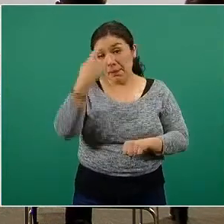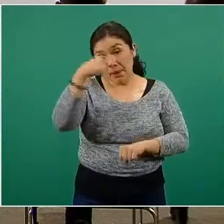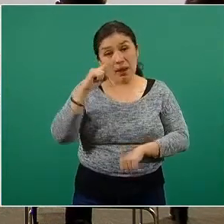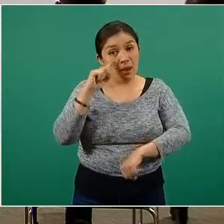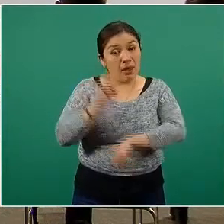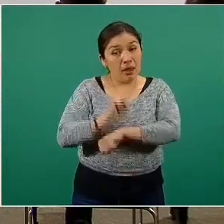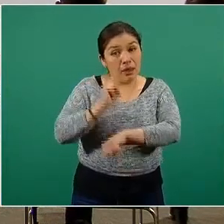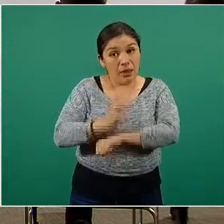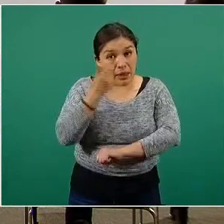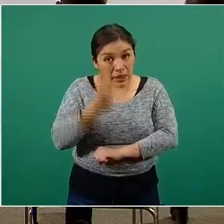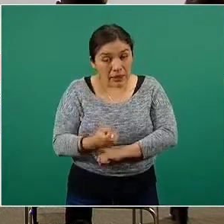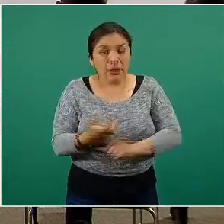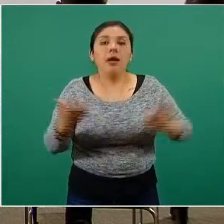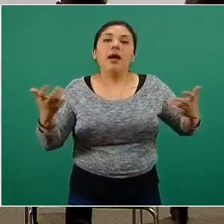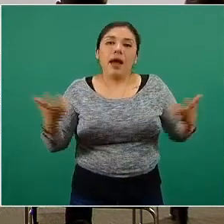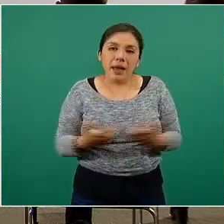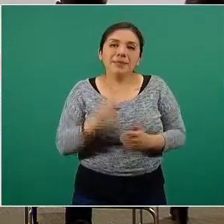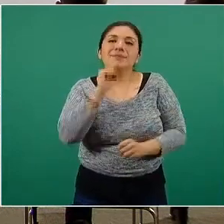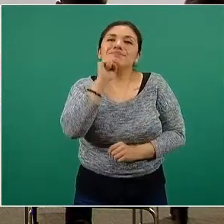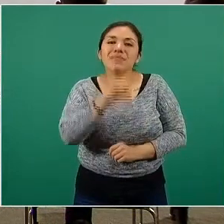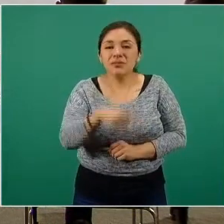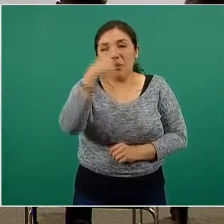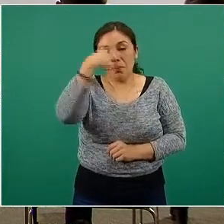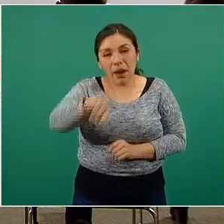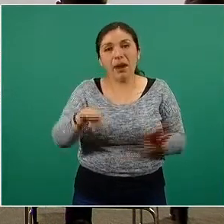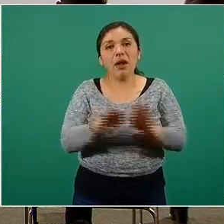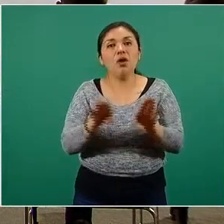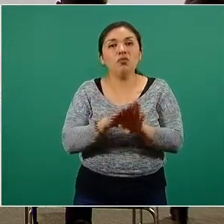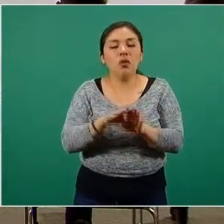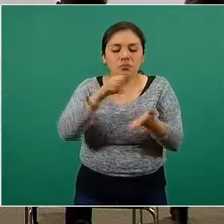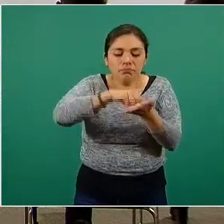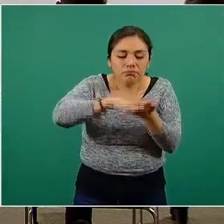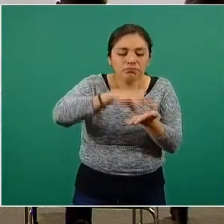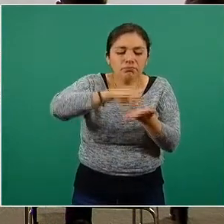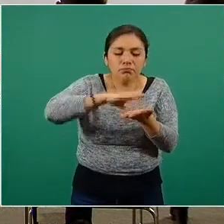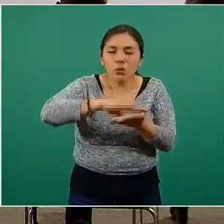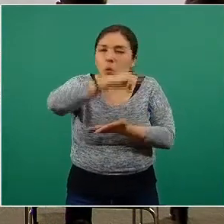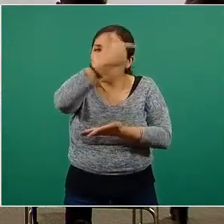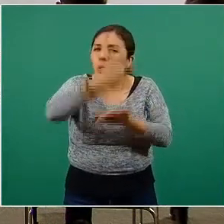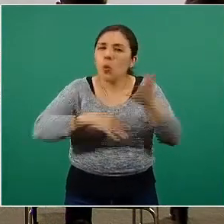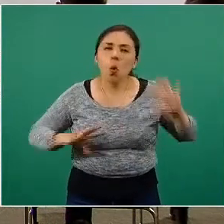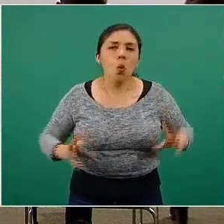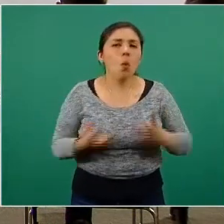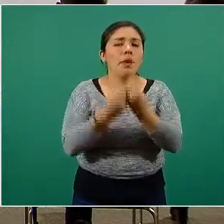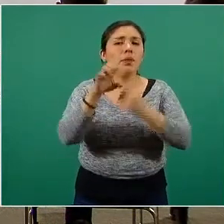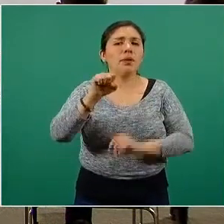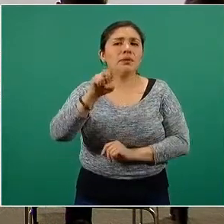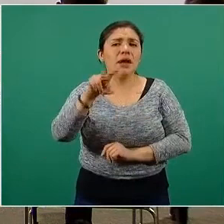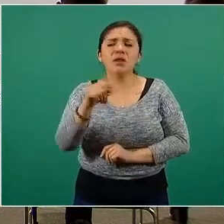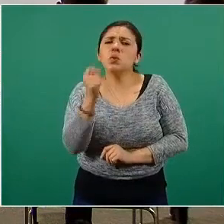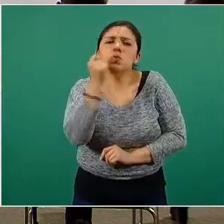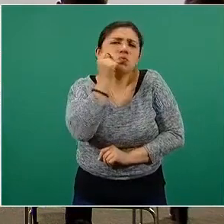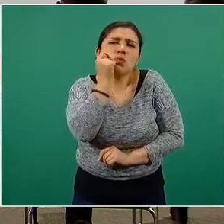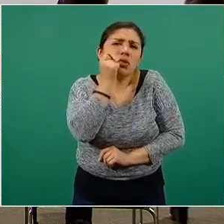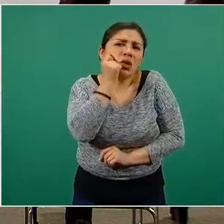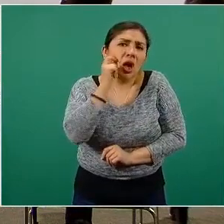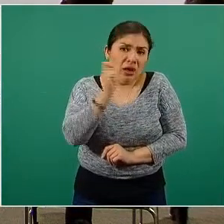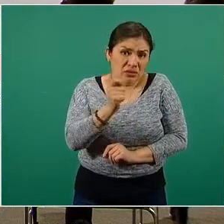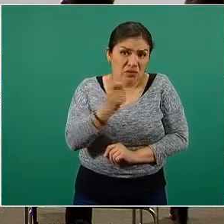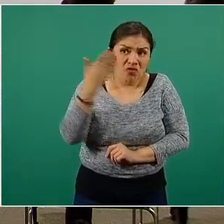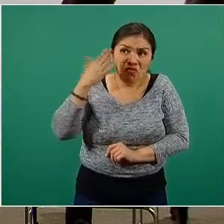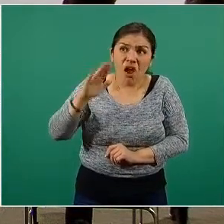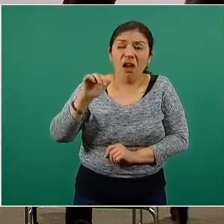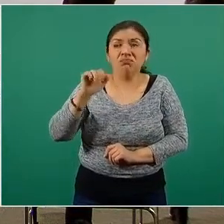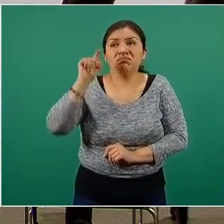vigilancia está hecho justo para captar todos los ESAVIS, independientemente de que si estos fueron en